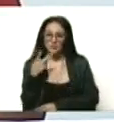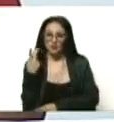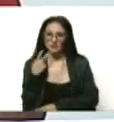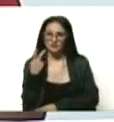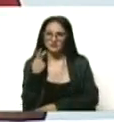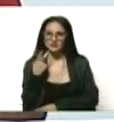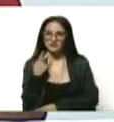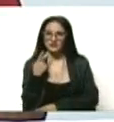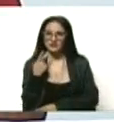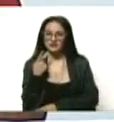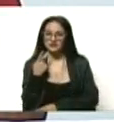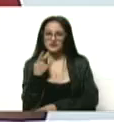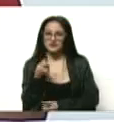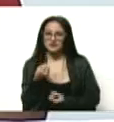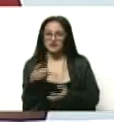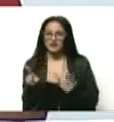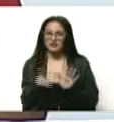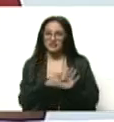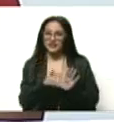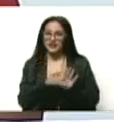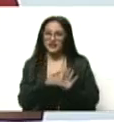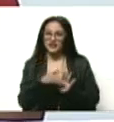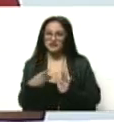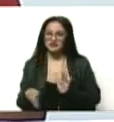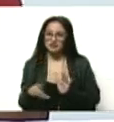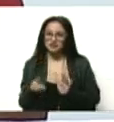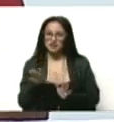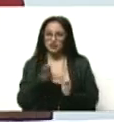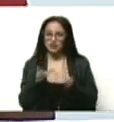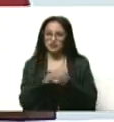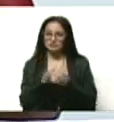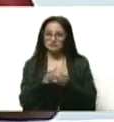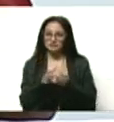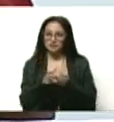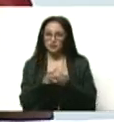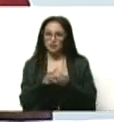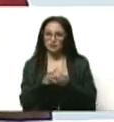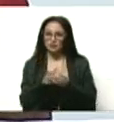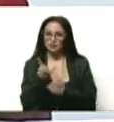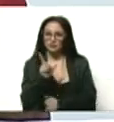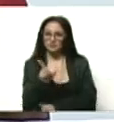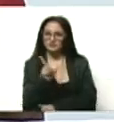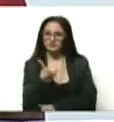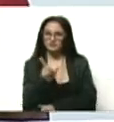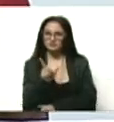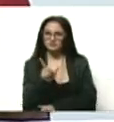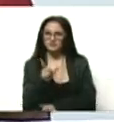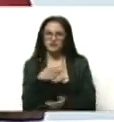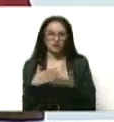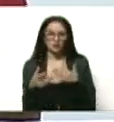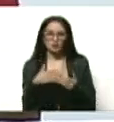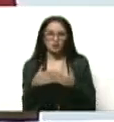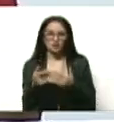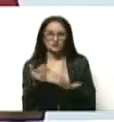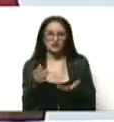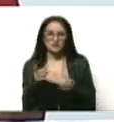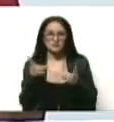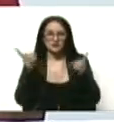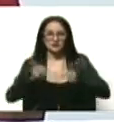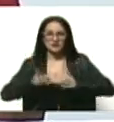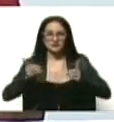darle el derecho que tiene la militancia, independientemente del lugar donde active políticamente, a tomar las